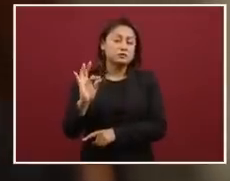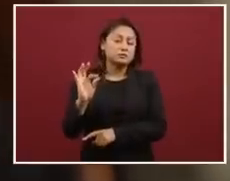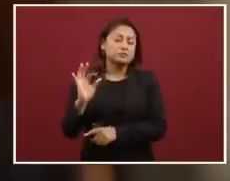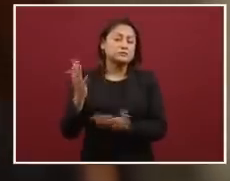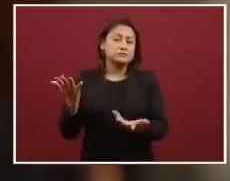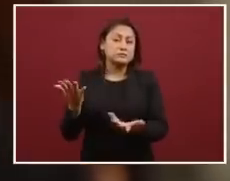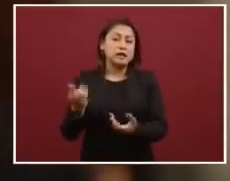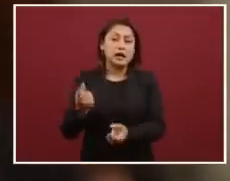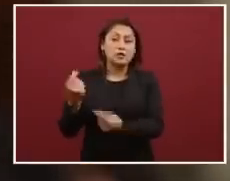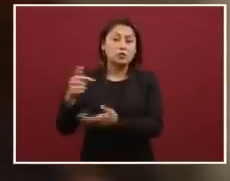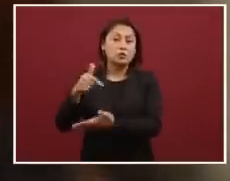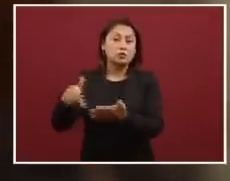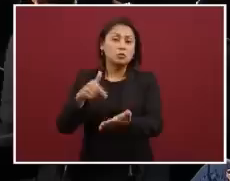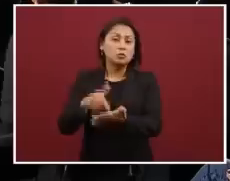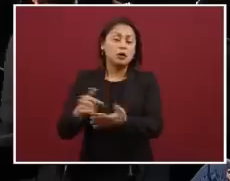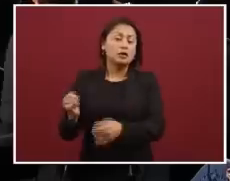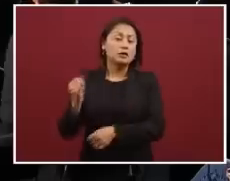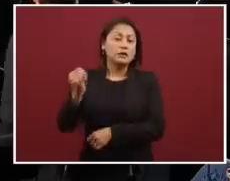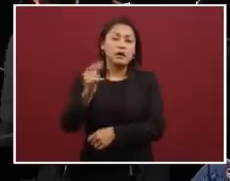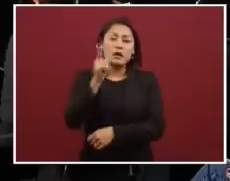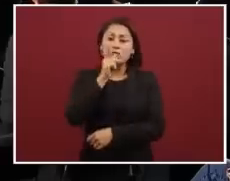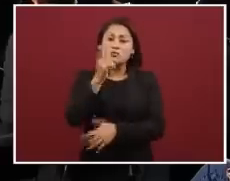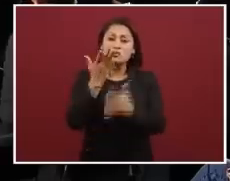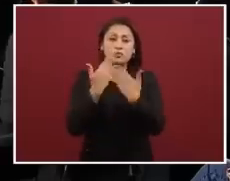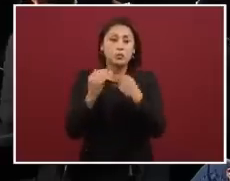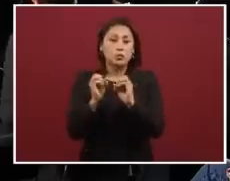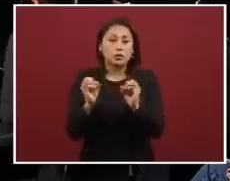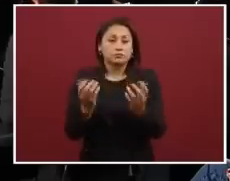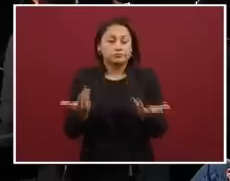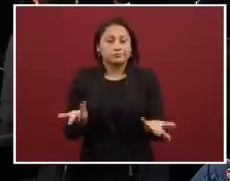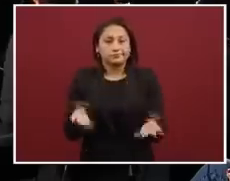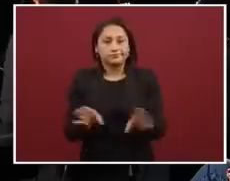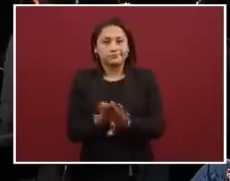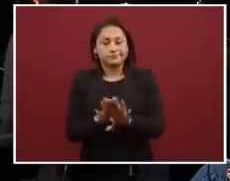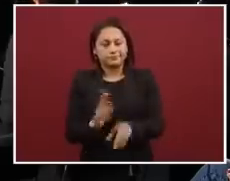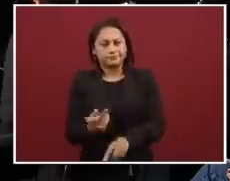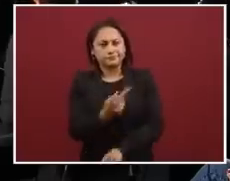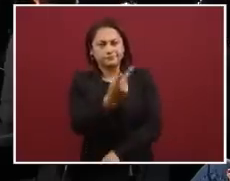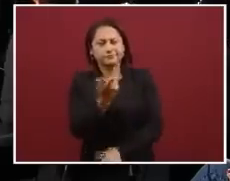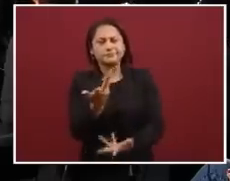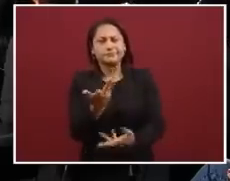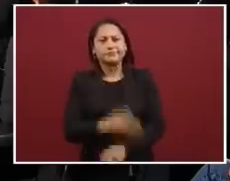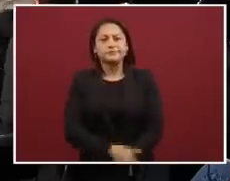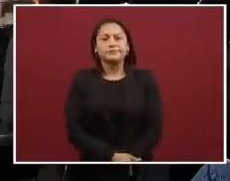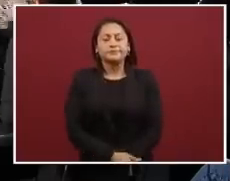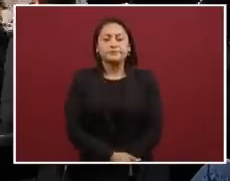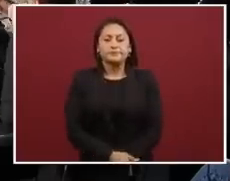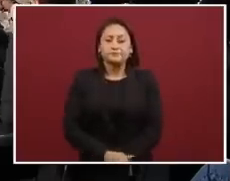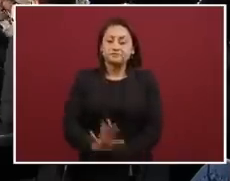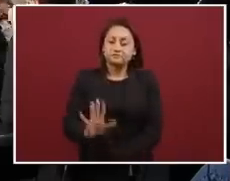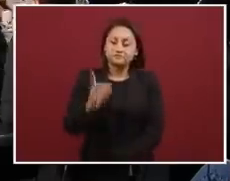hay energía eléctrica. Muy bien, pues miren, vamos a